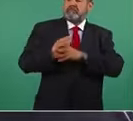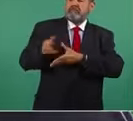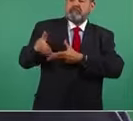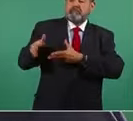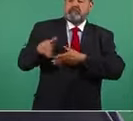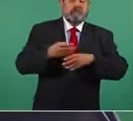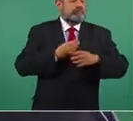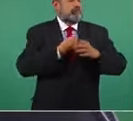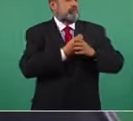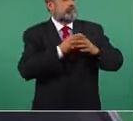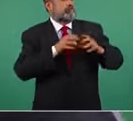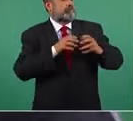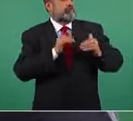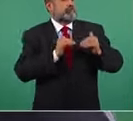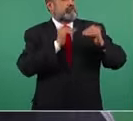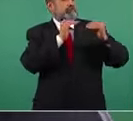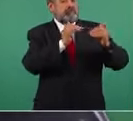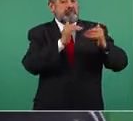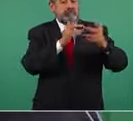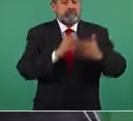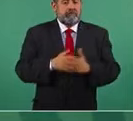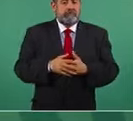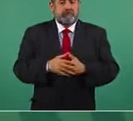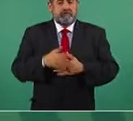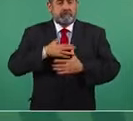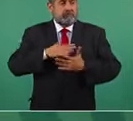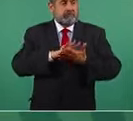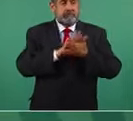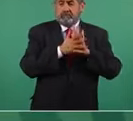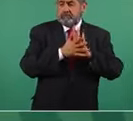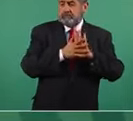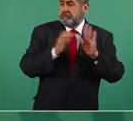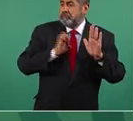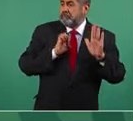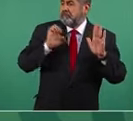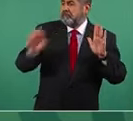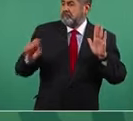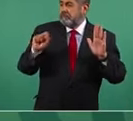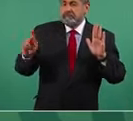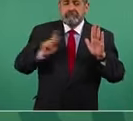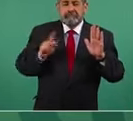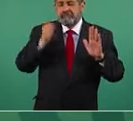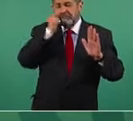inclusive hasta me volví racista.